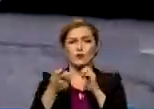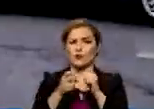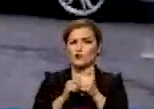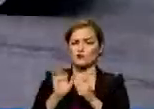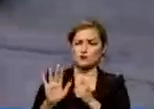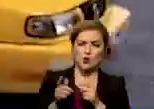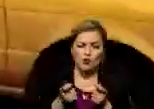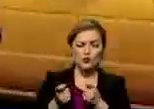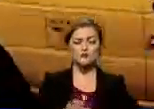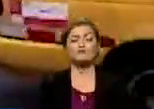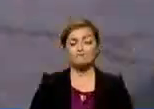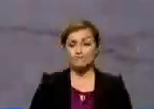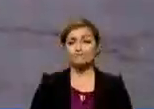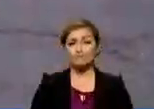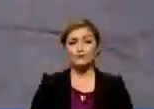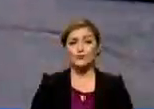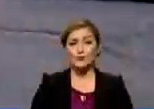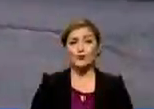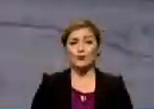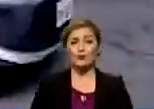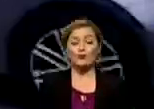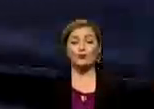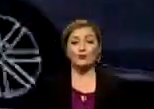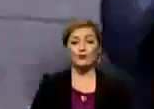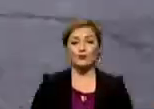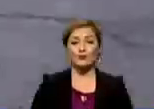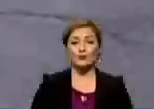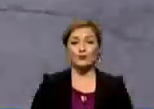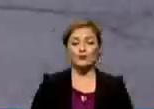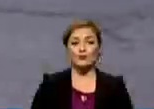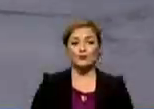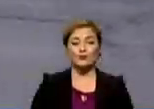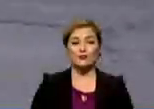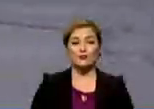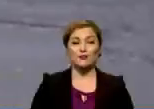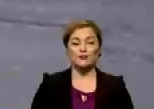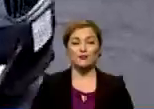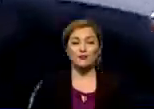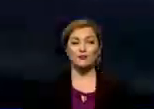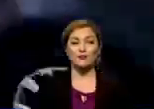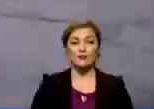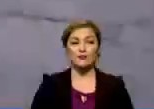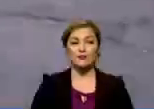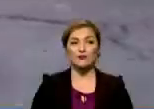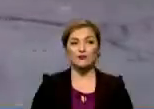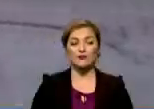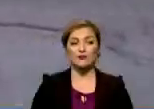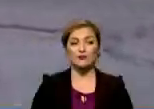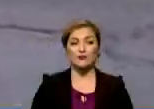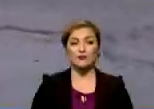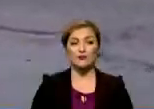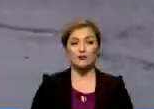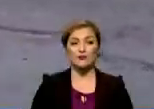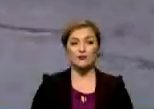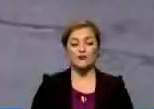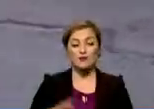inconveniente, cualquier tipo de problema en este escenario deportivo. En esta final también habrá el servicio de VAR, el